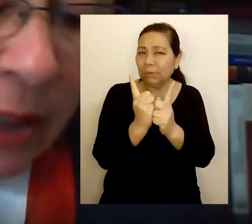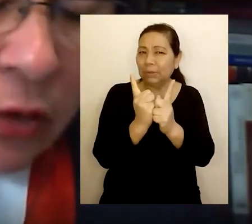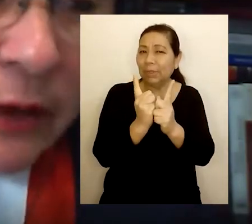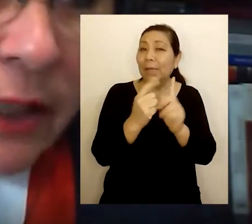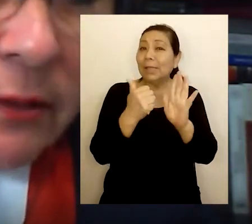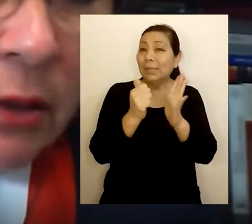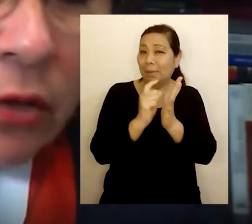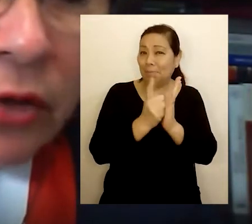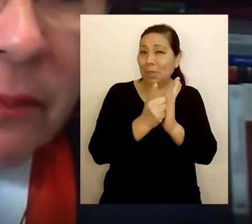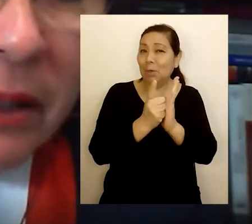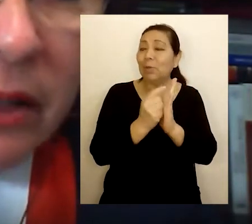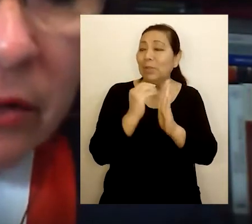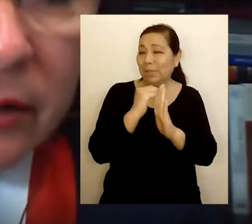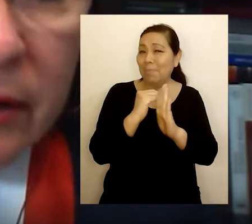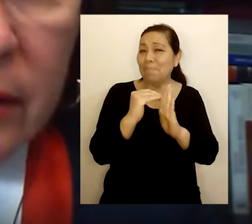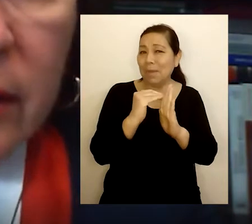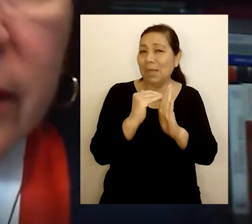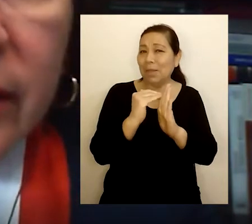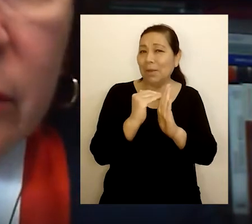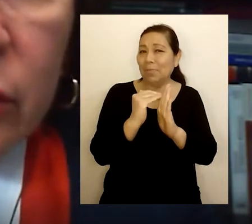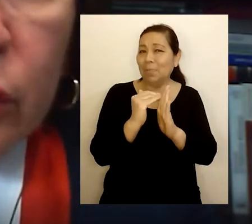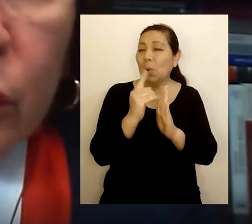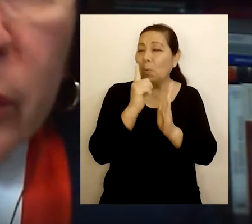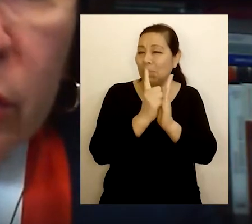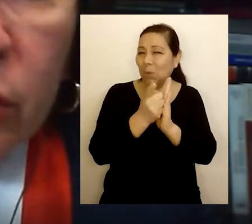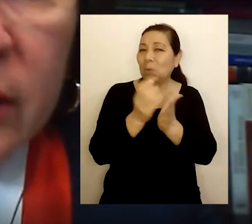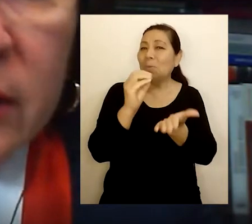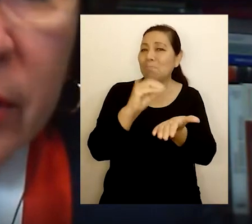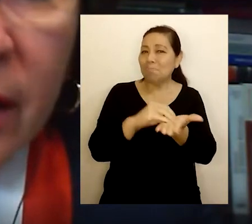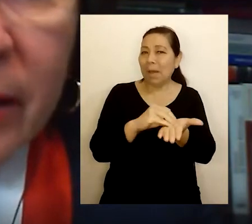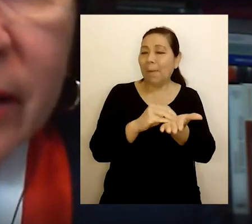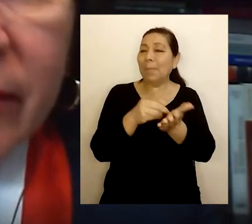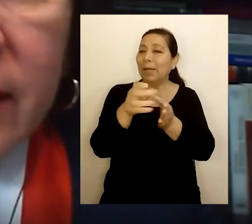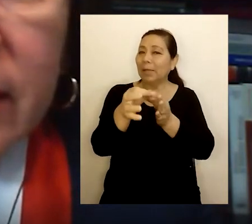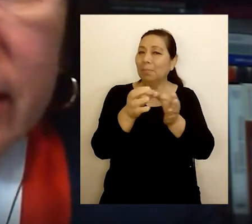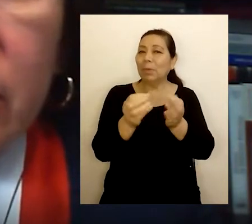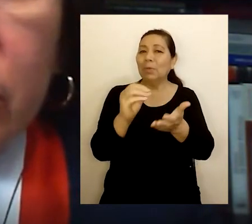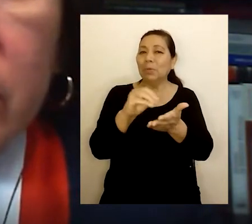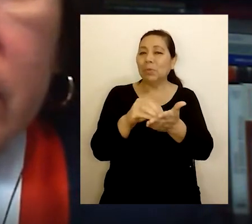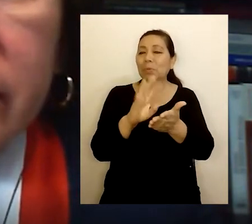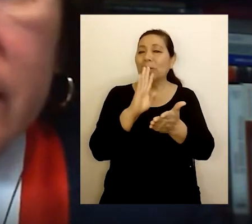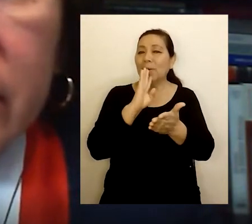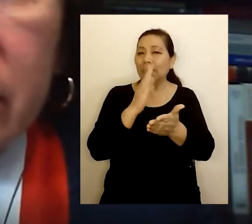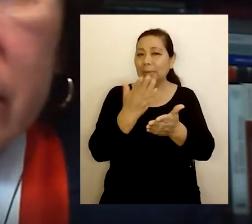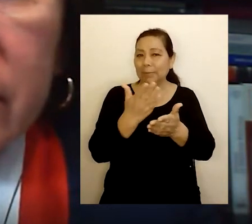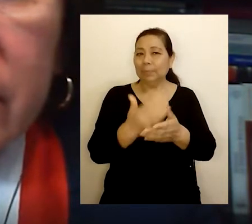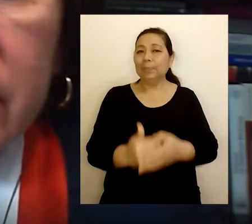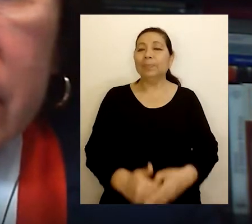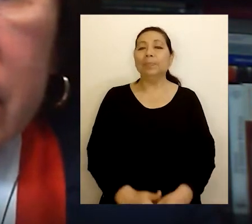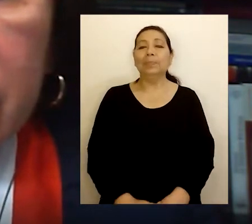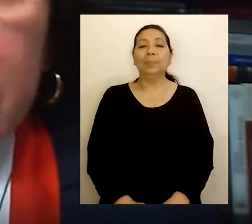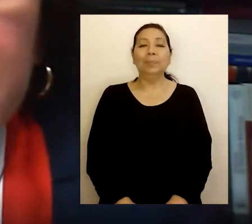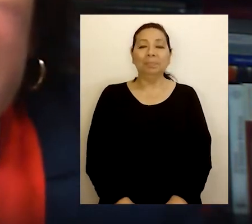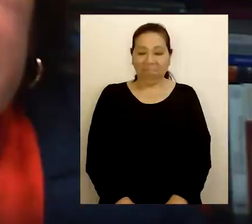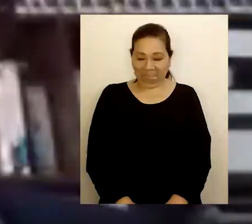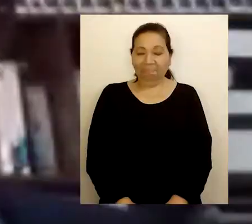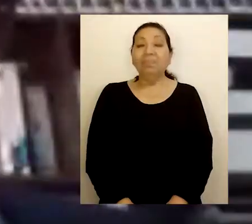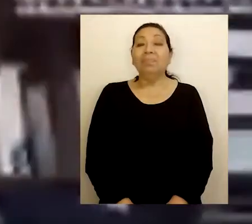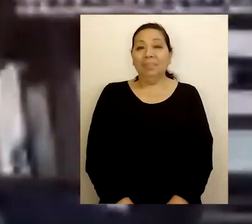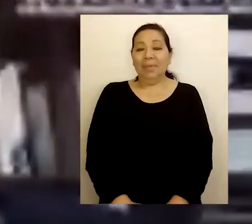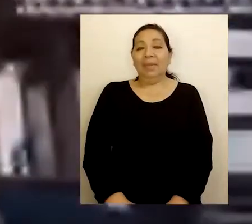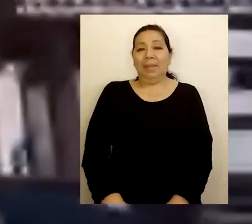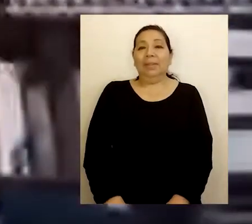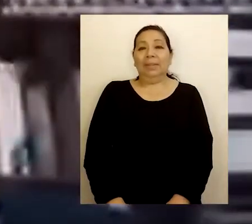tomado 6 minutos y medio, le daremos 1 minuto adicional para que vaya cerrando su intervención. Muy bien,